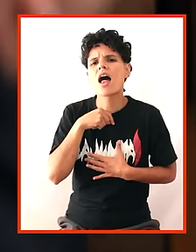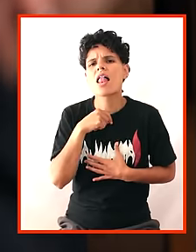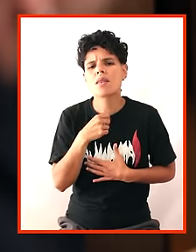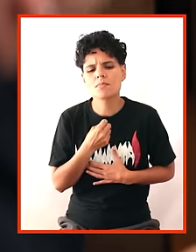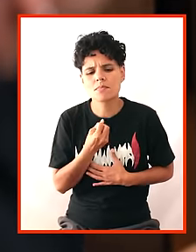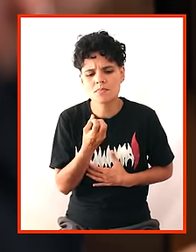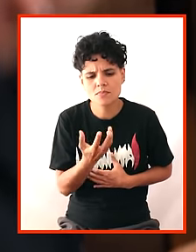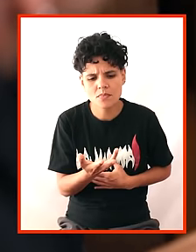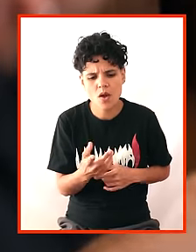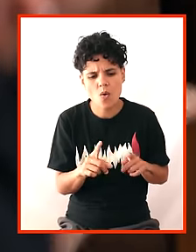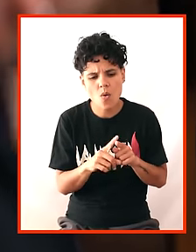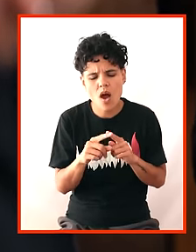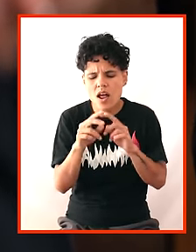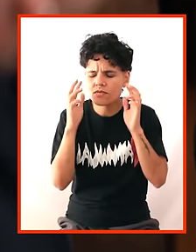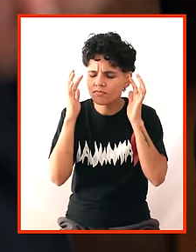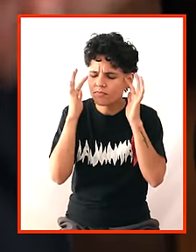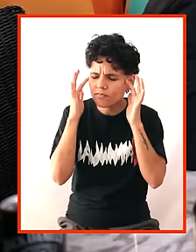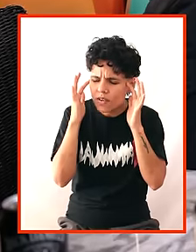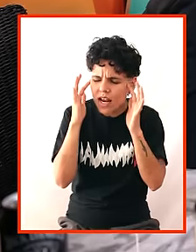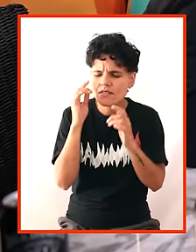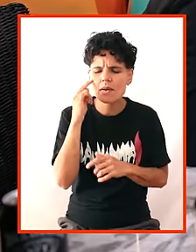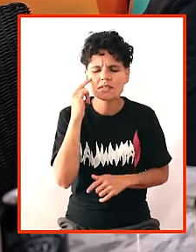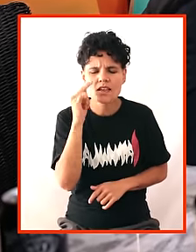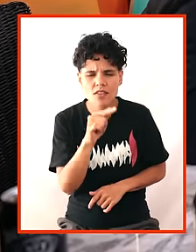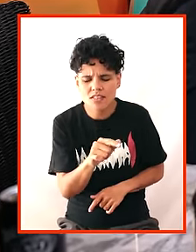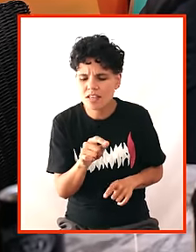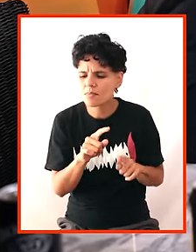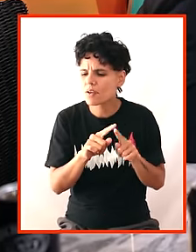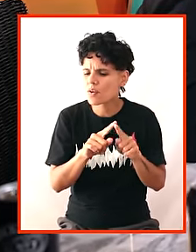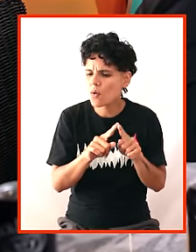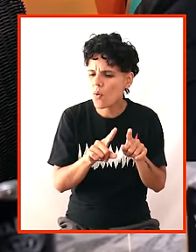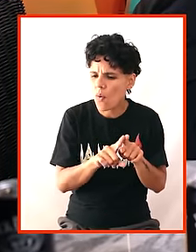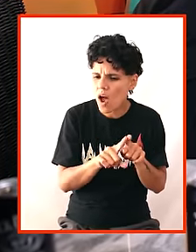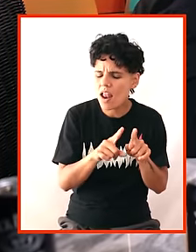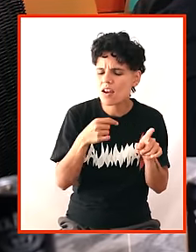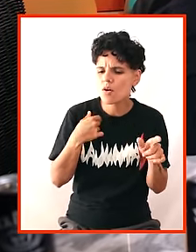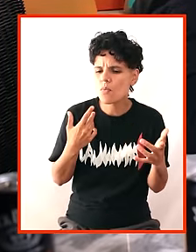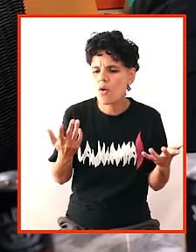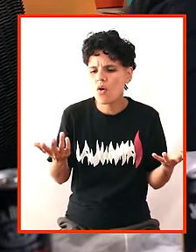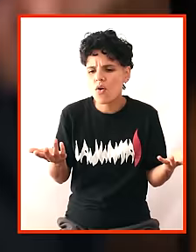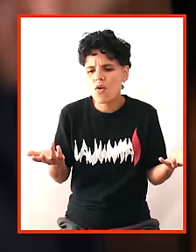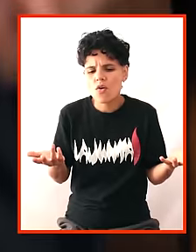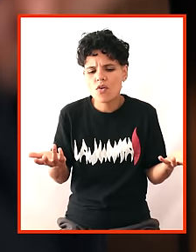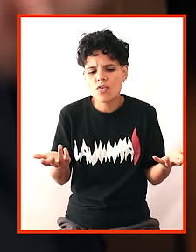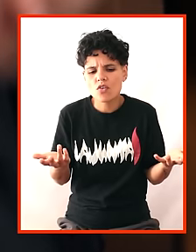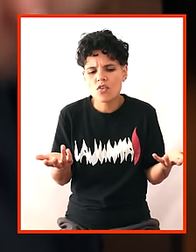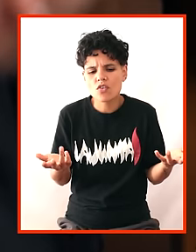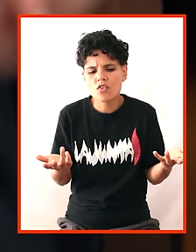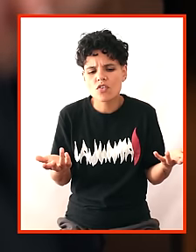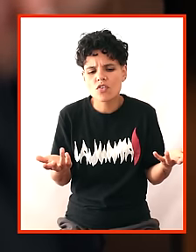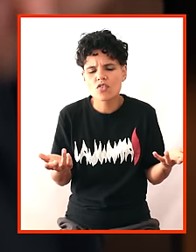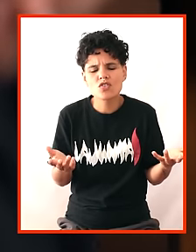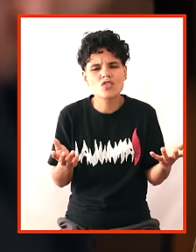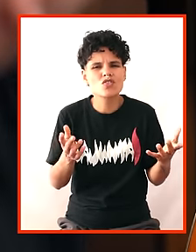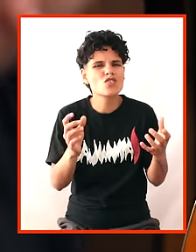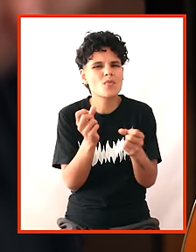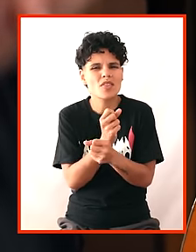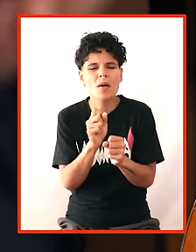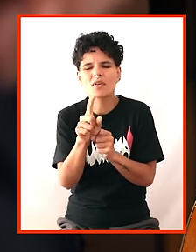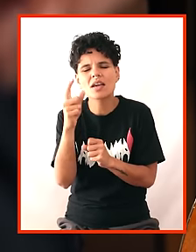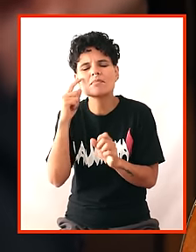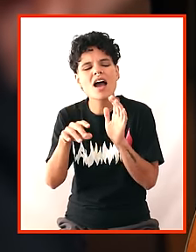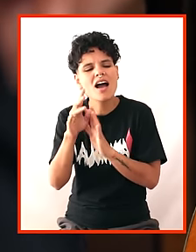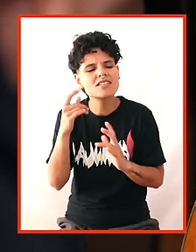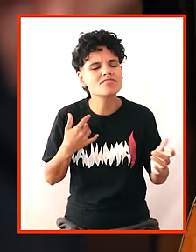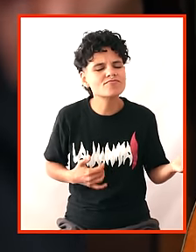él la había de alguna manera pensado así, pero por una cosa de formato no habían llegado a ese puerto, porque él es más acústico,